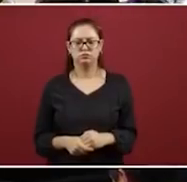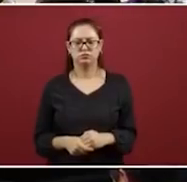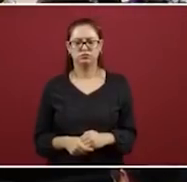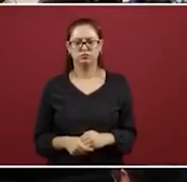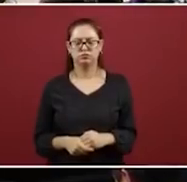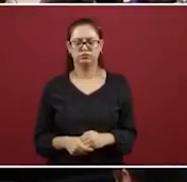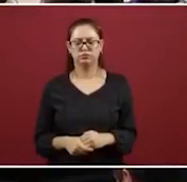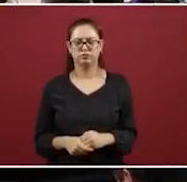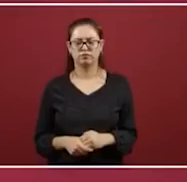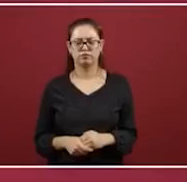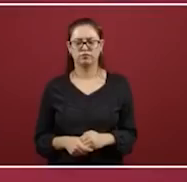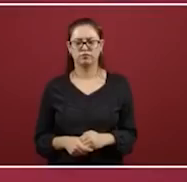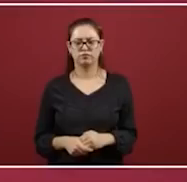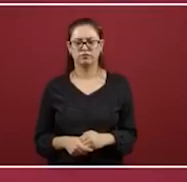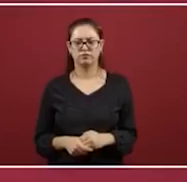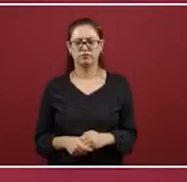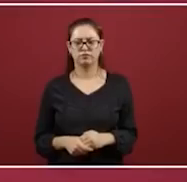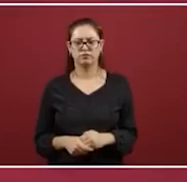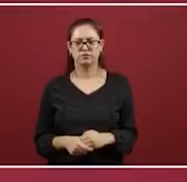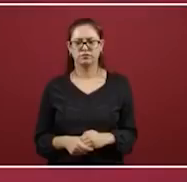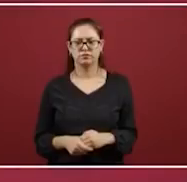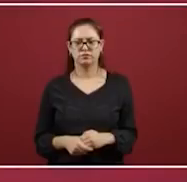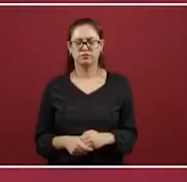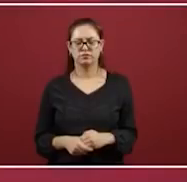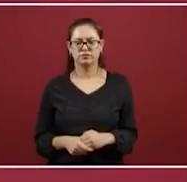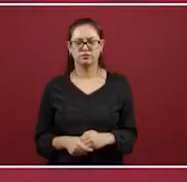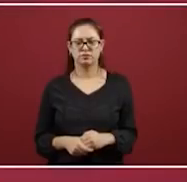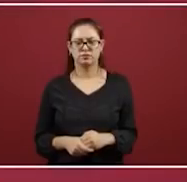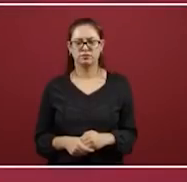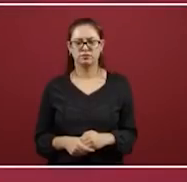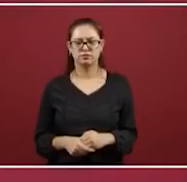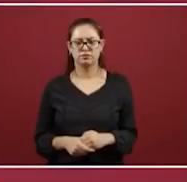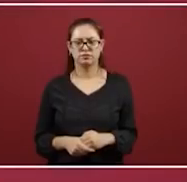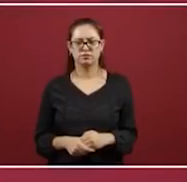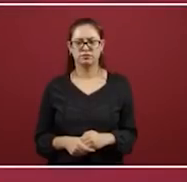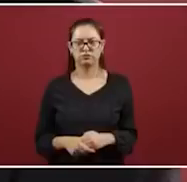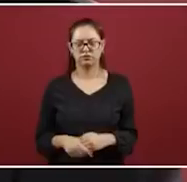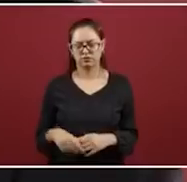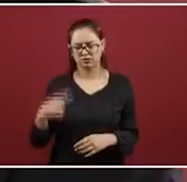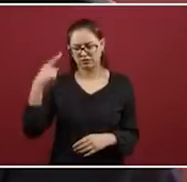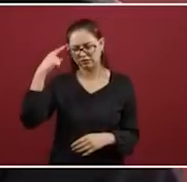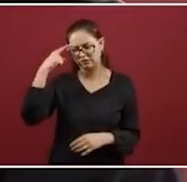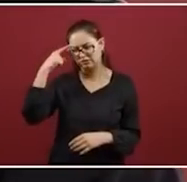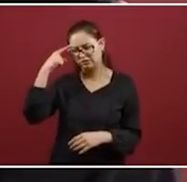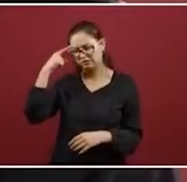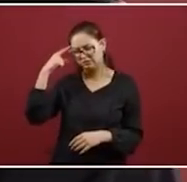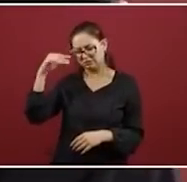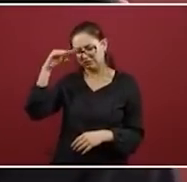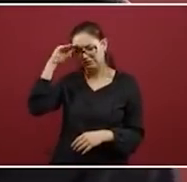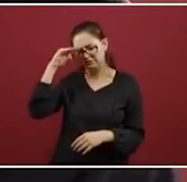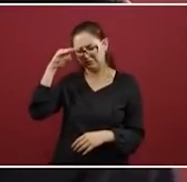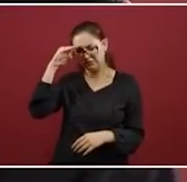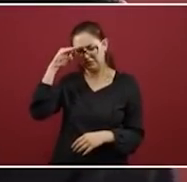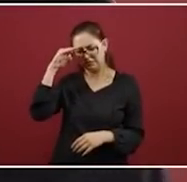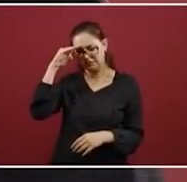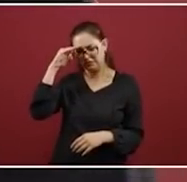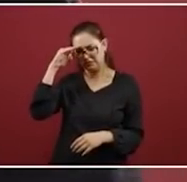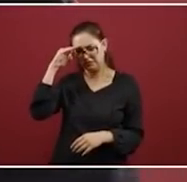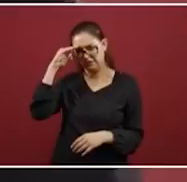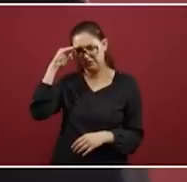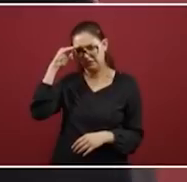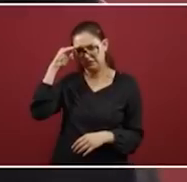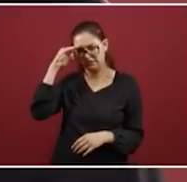Vamos a analizar si conviene o no